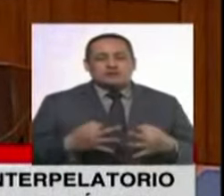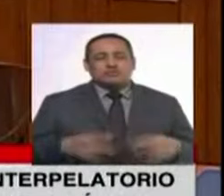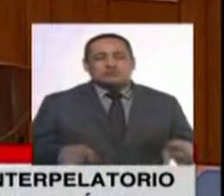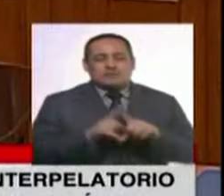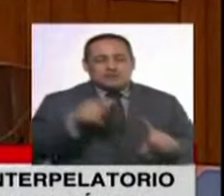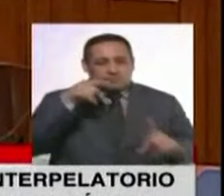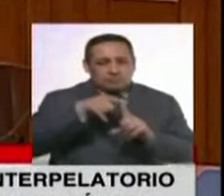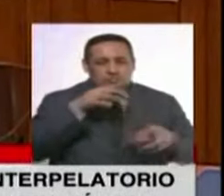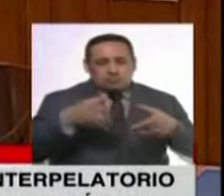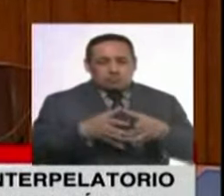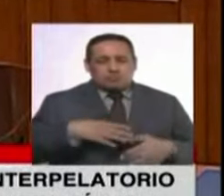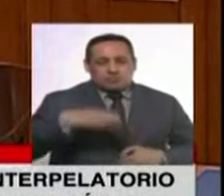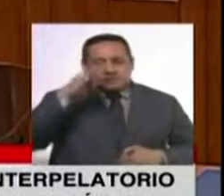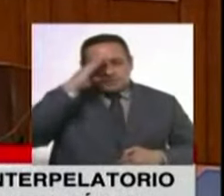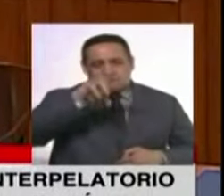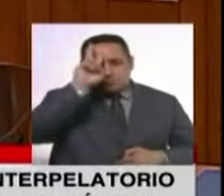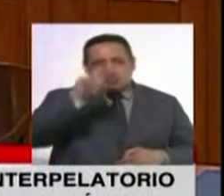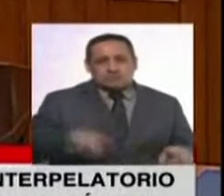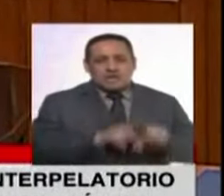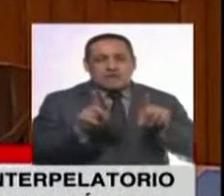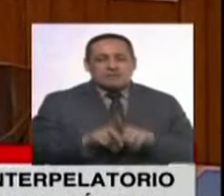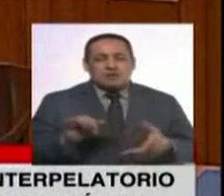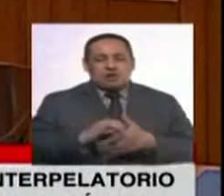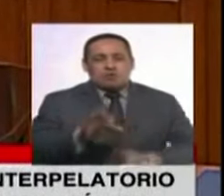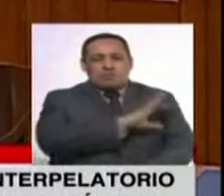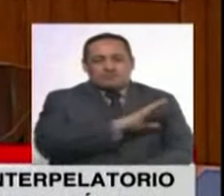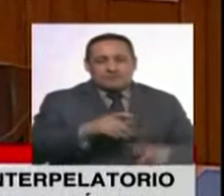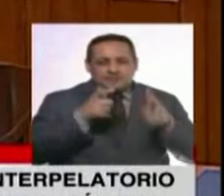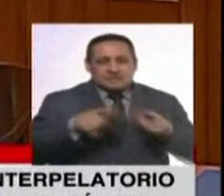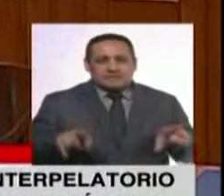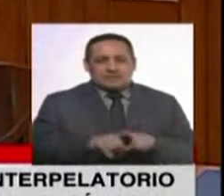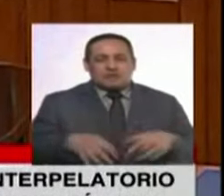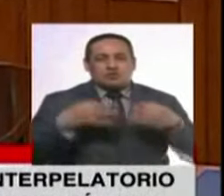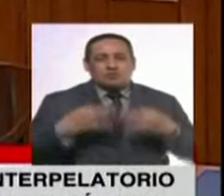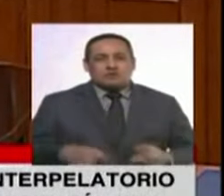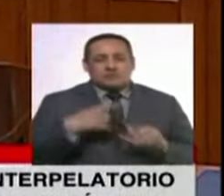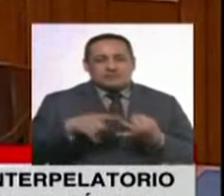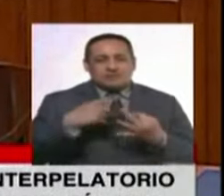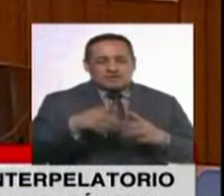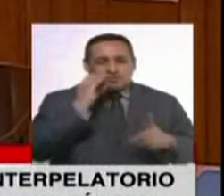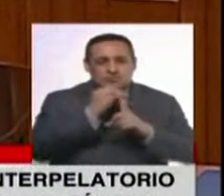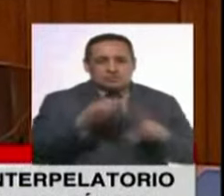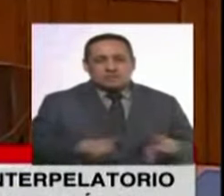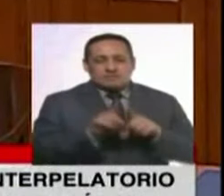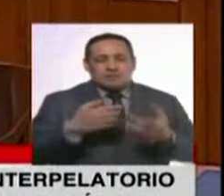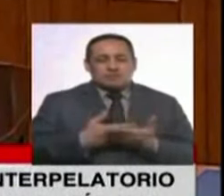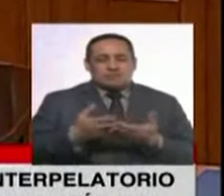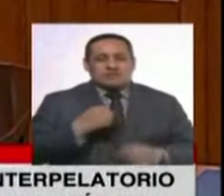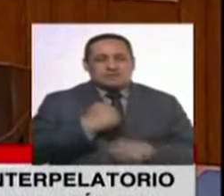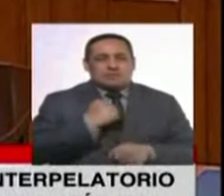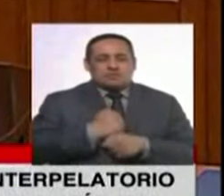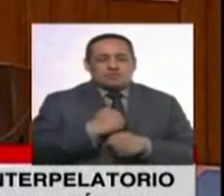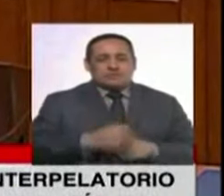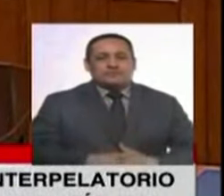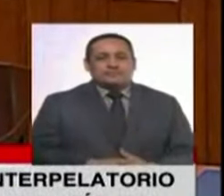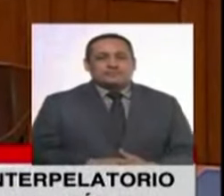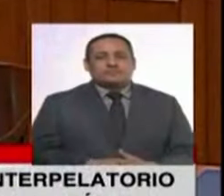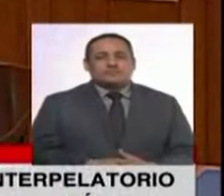la finalidad de la Policía Nacional del Perú así como fiscalizar el cumplimiento de los objetivos y estrategias